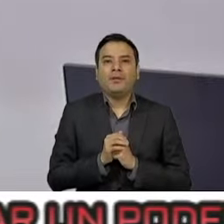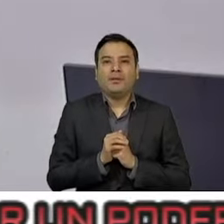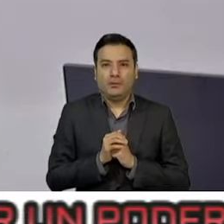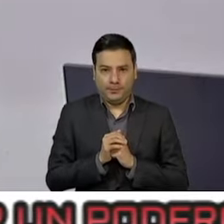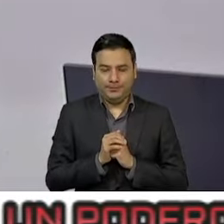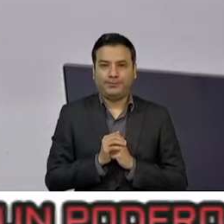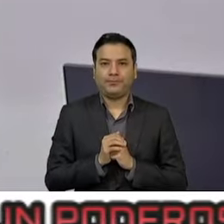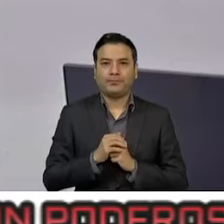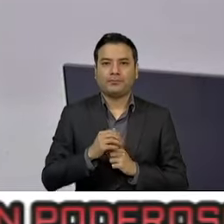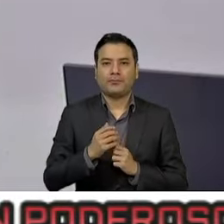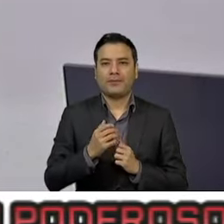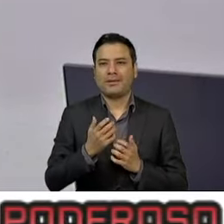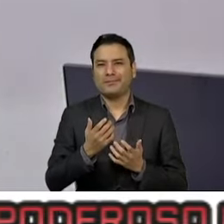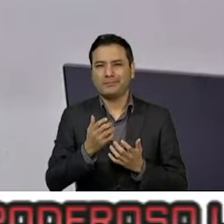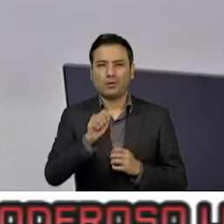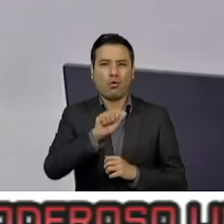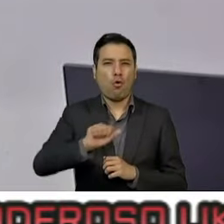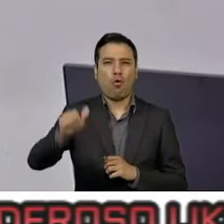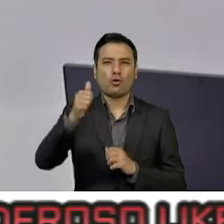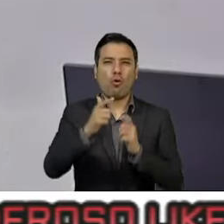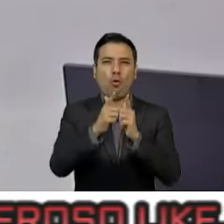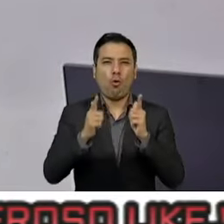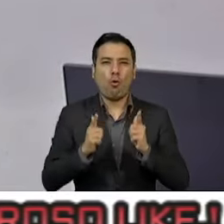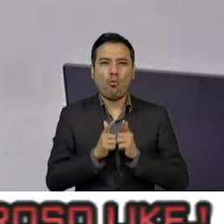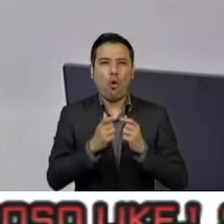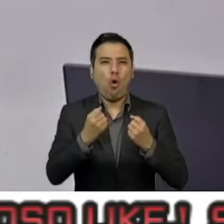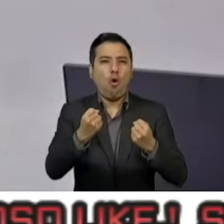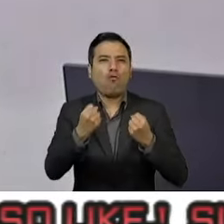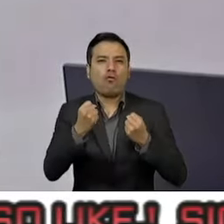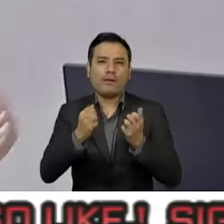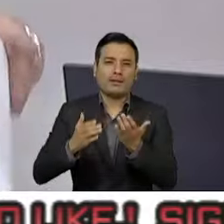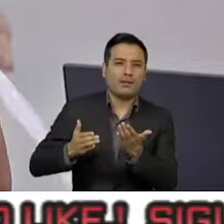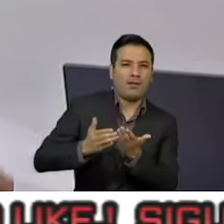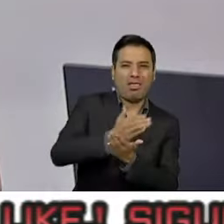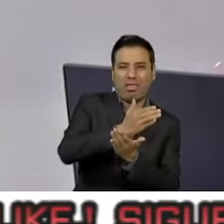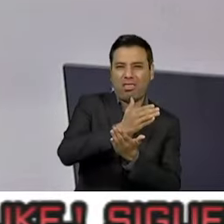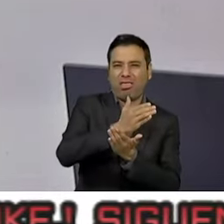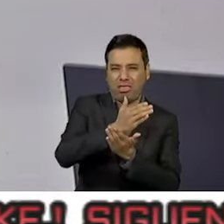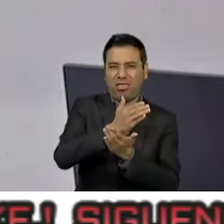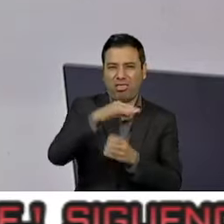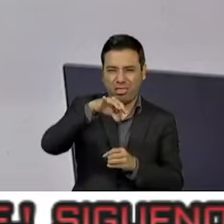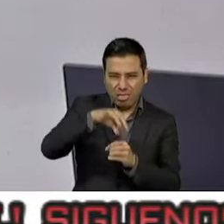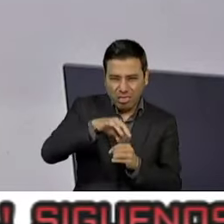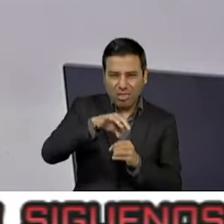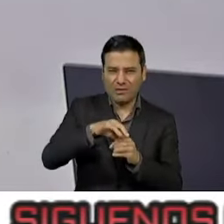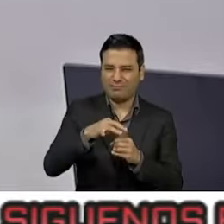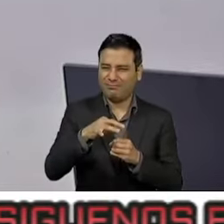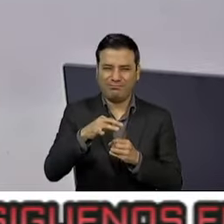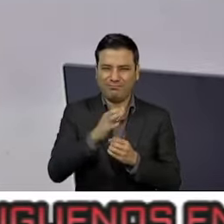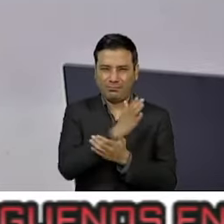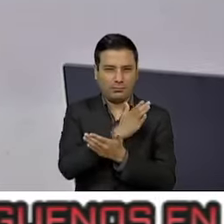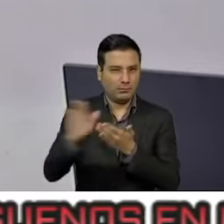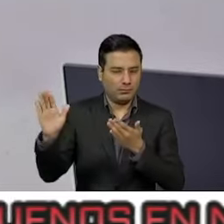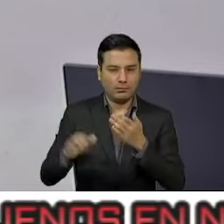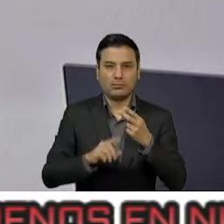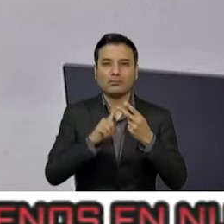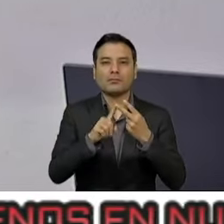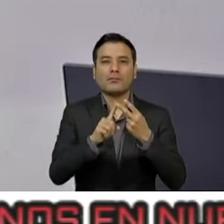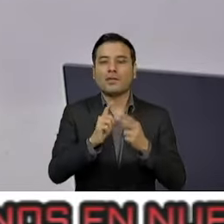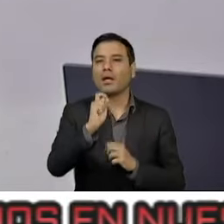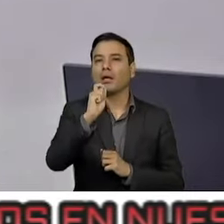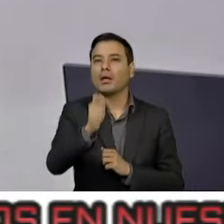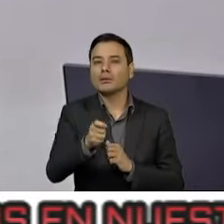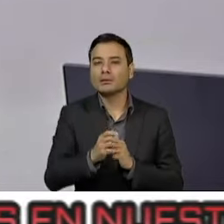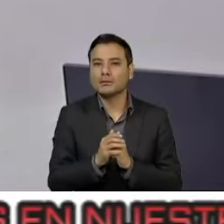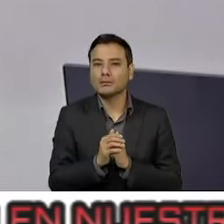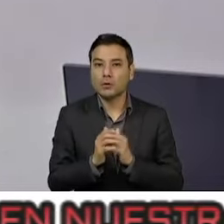poderes fácticos y establecidos en las elecciones en las entidades federativas. El segundo, homologar y